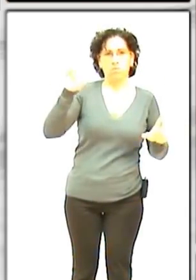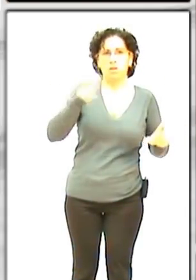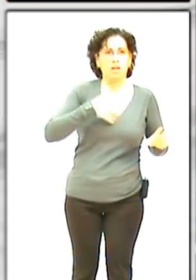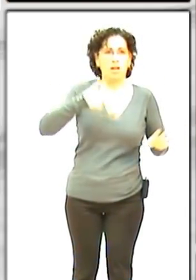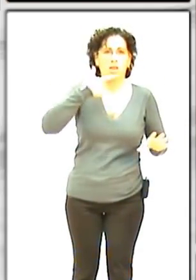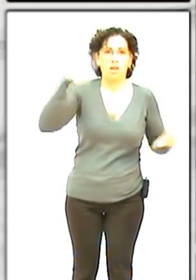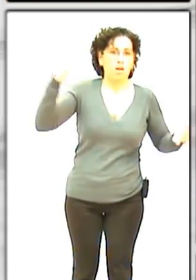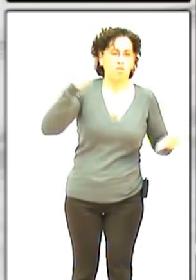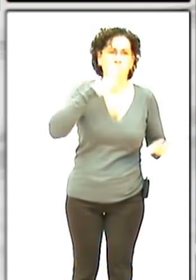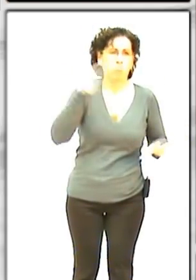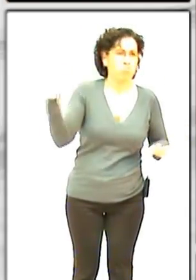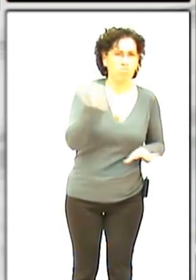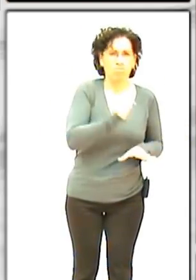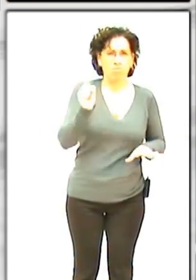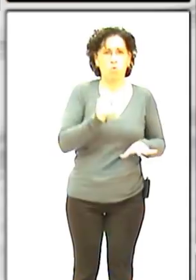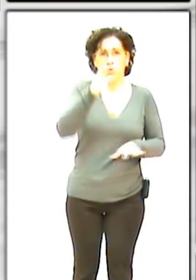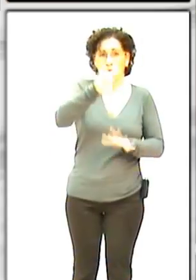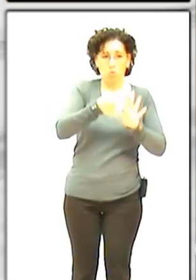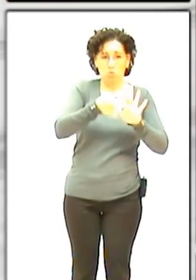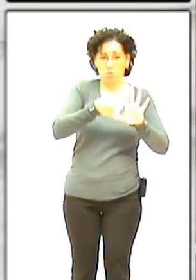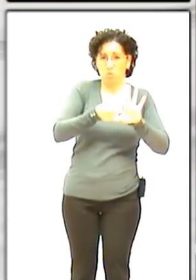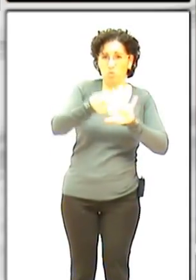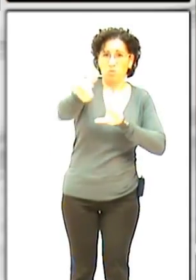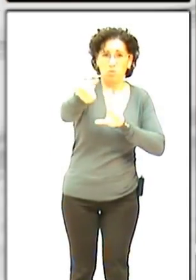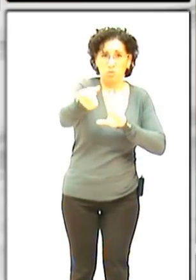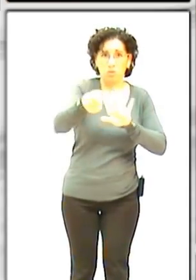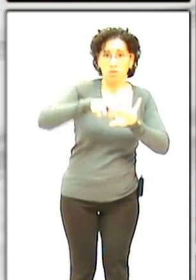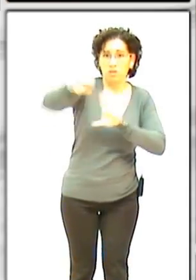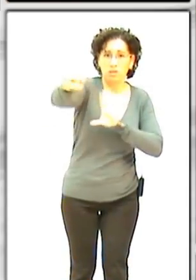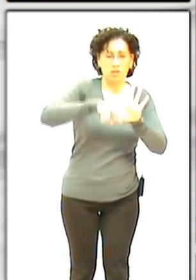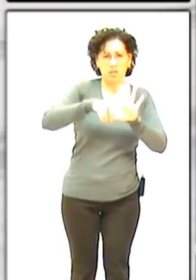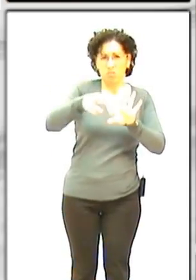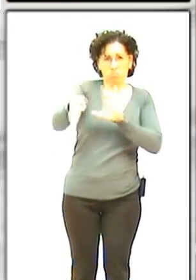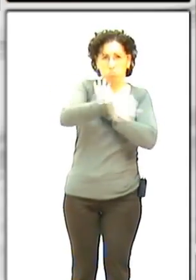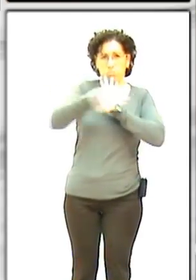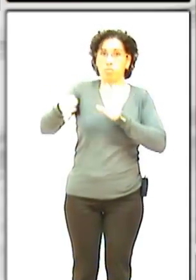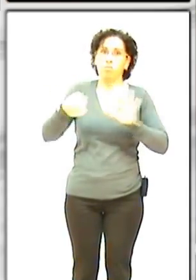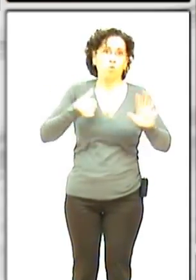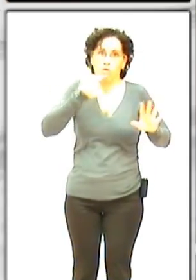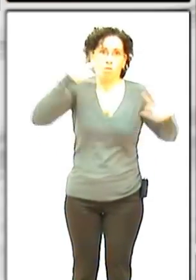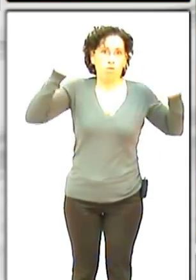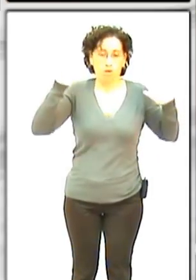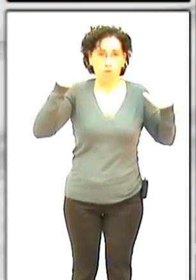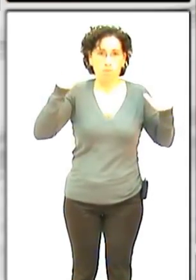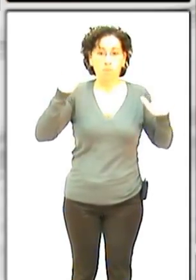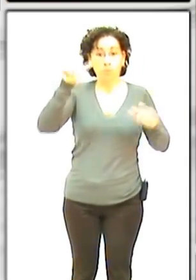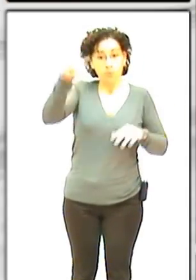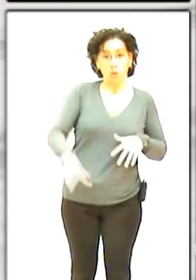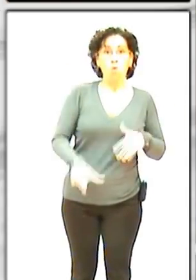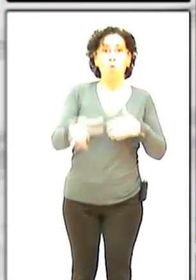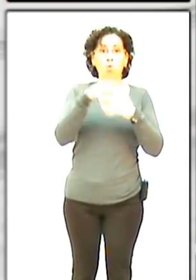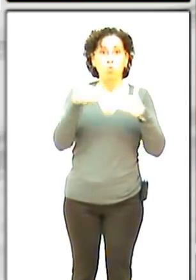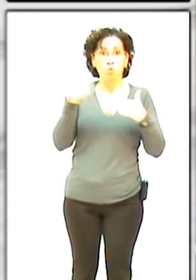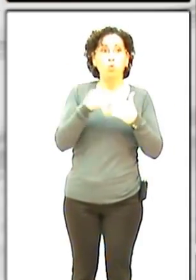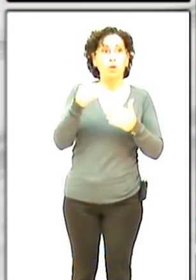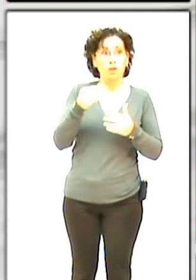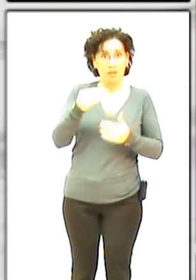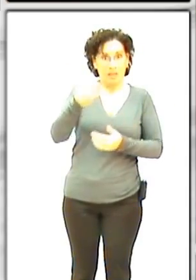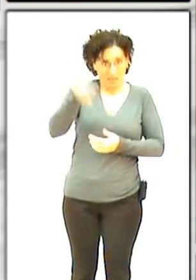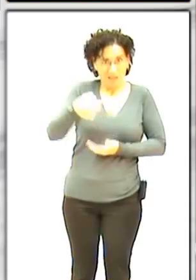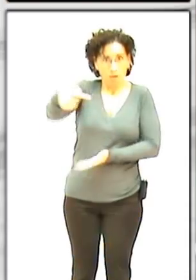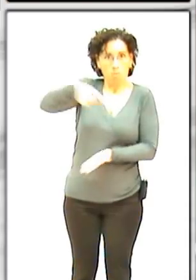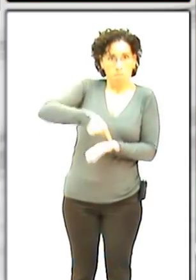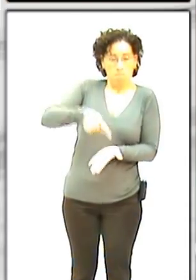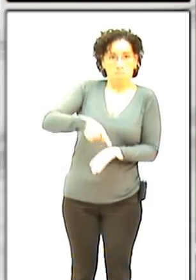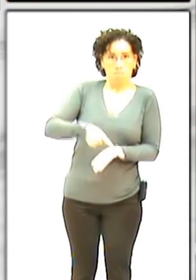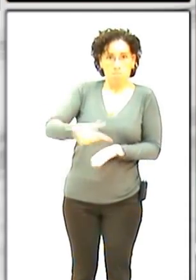vamos, la panacea, vas a salir de aquí, vas a llegar aquí con absoluta precisión. El usuario al final te exige esa precisión. Esa